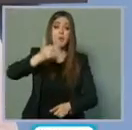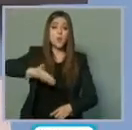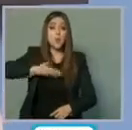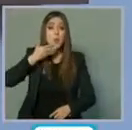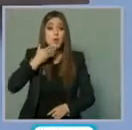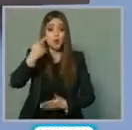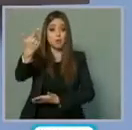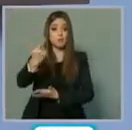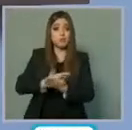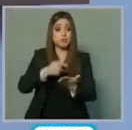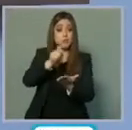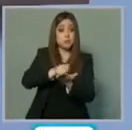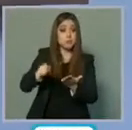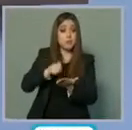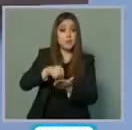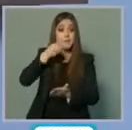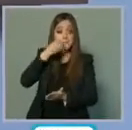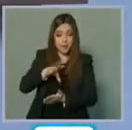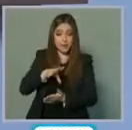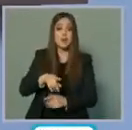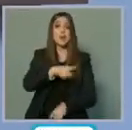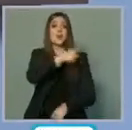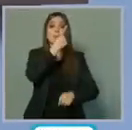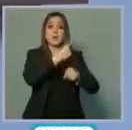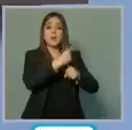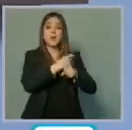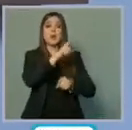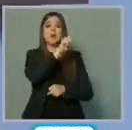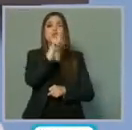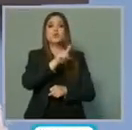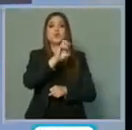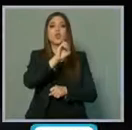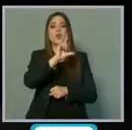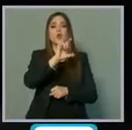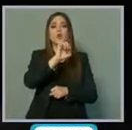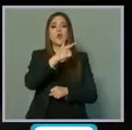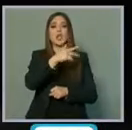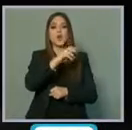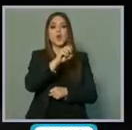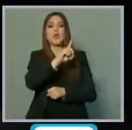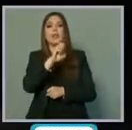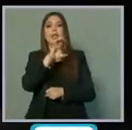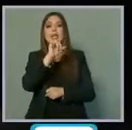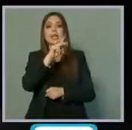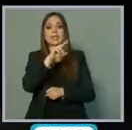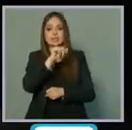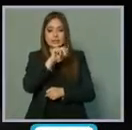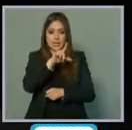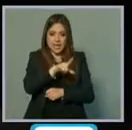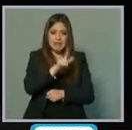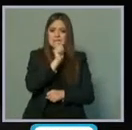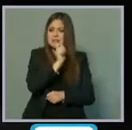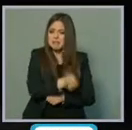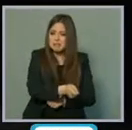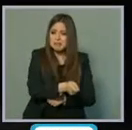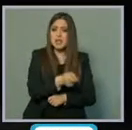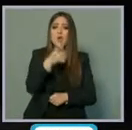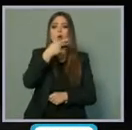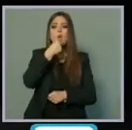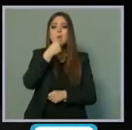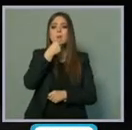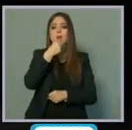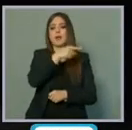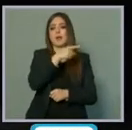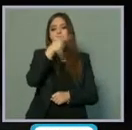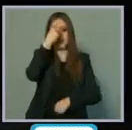textos. El primero se llama El zoológico de cristal, es de Tennessee Williams. Esta obra en la que la madre es una mujer que